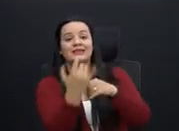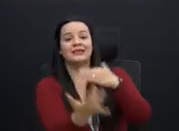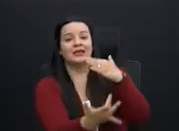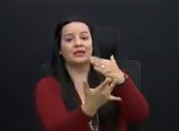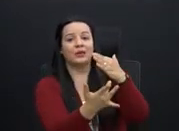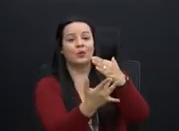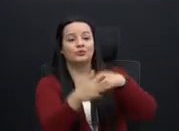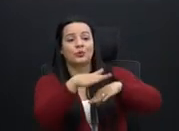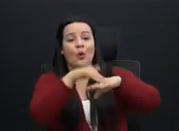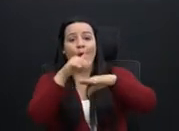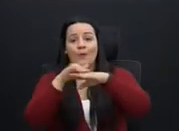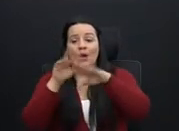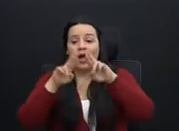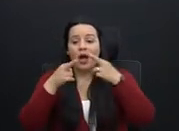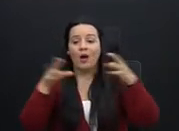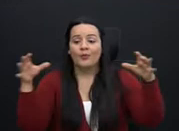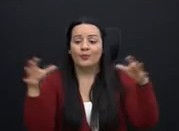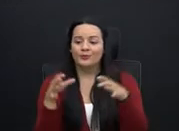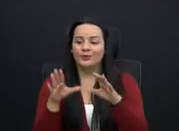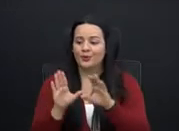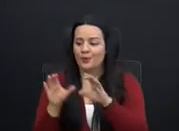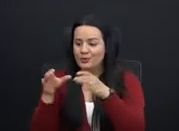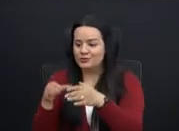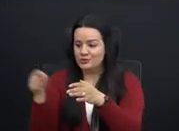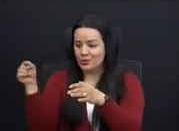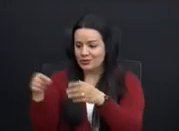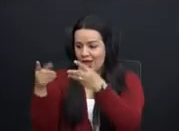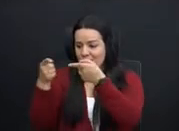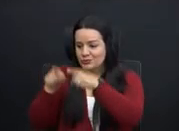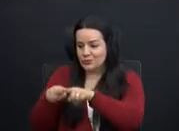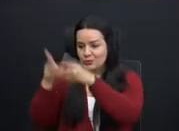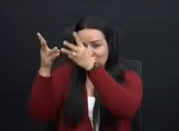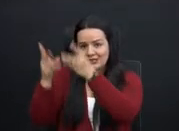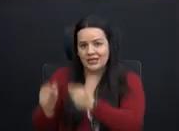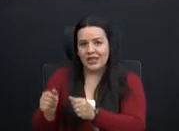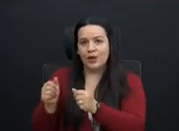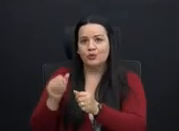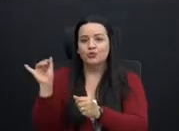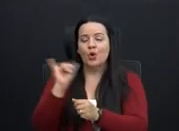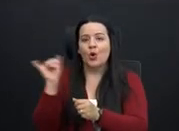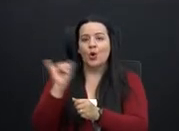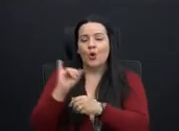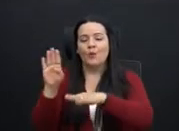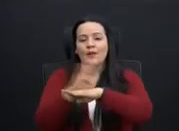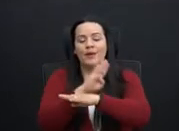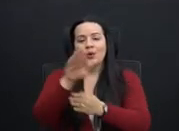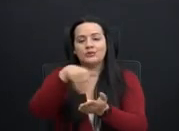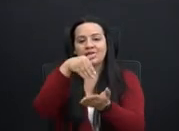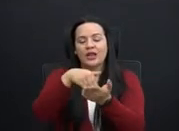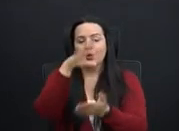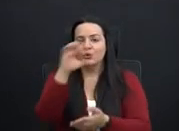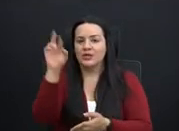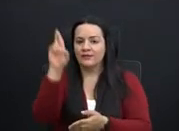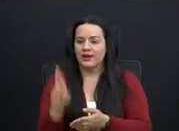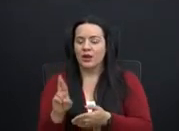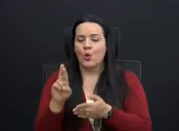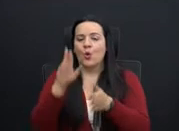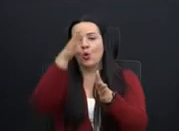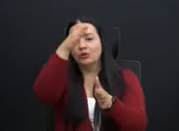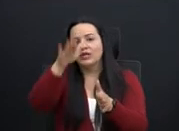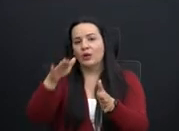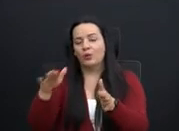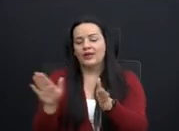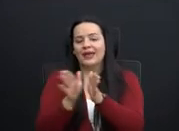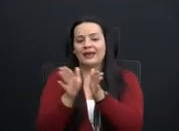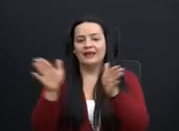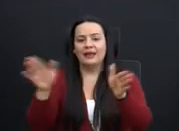convocados en audiencia en la Comisión de Asuntos Hacendarios, como lo son el Banco Central de Costa Rica y la Contraloría General de la